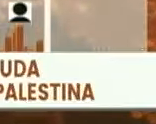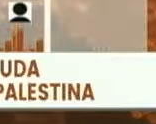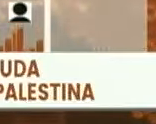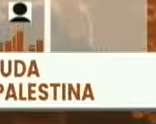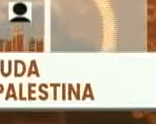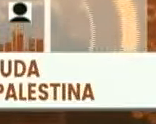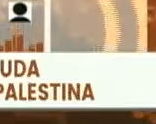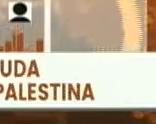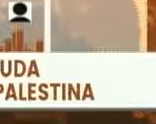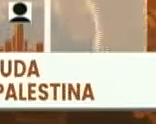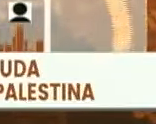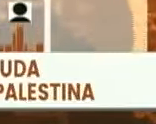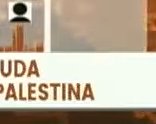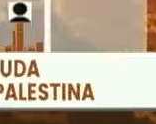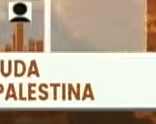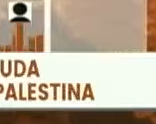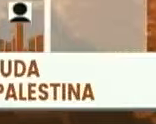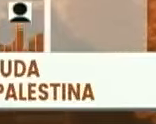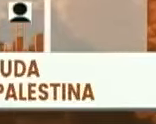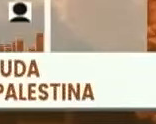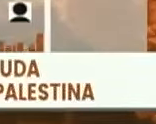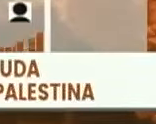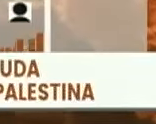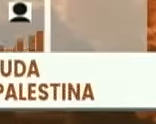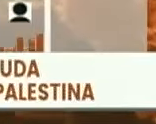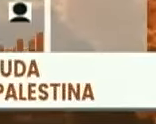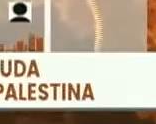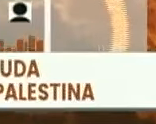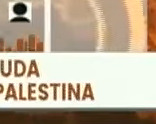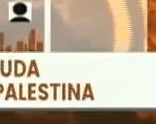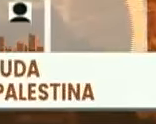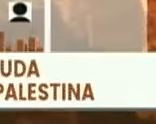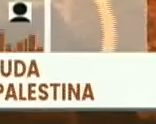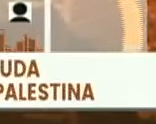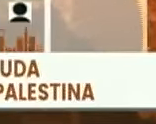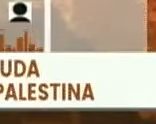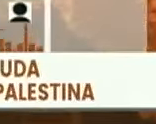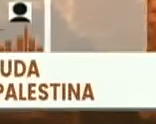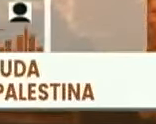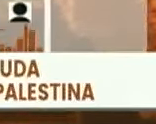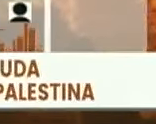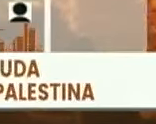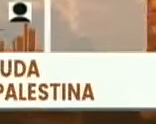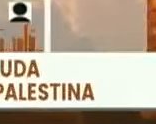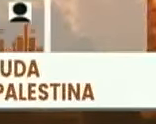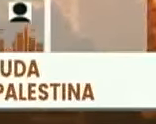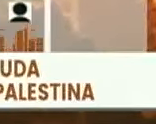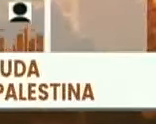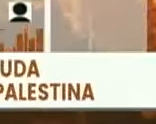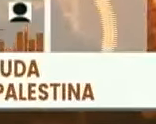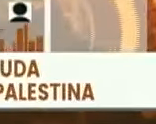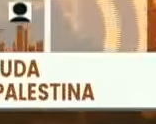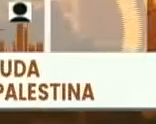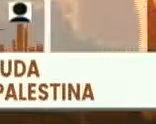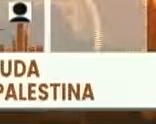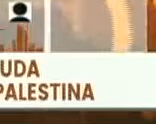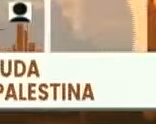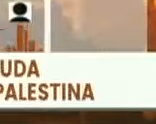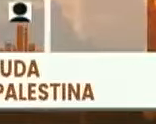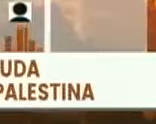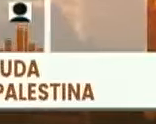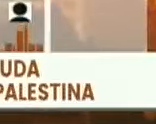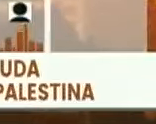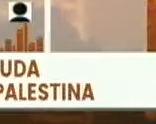quirúrgico, colchonetas, plantas eléctricas, bombas de agua, guantes, en fin, todos los instrumentos